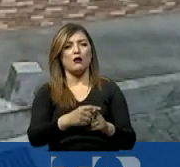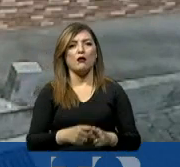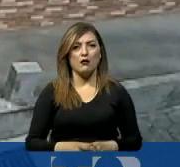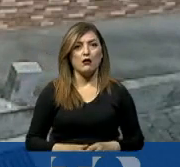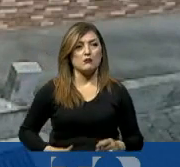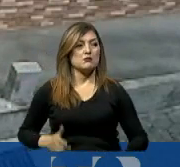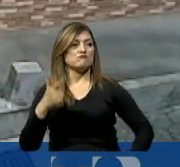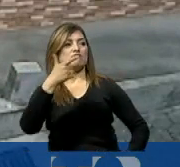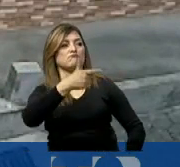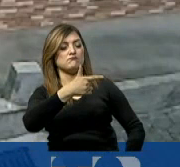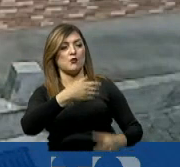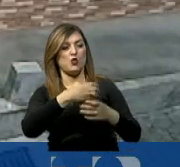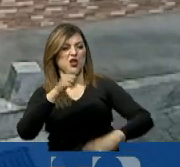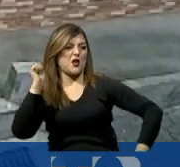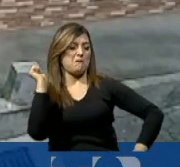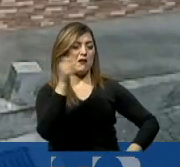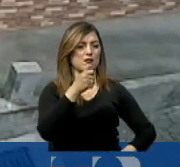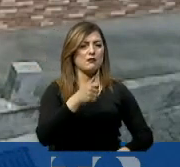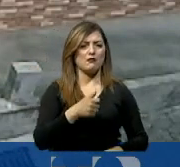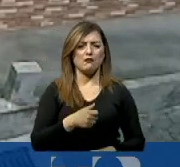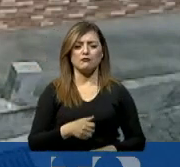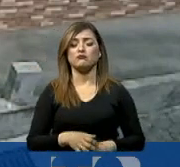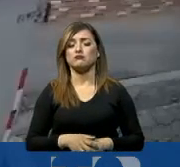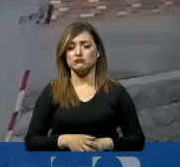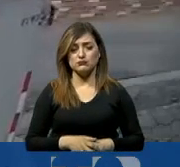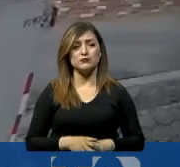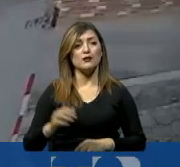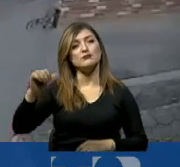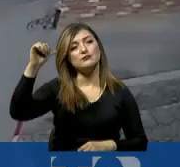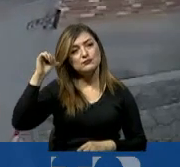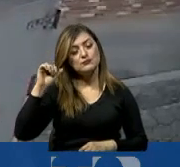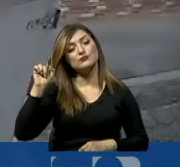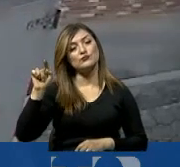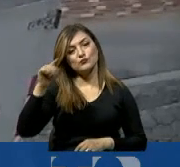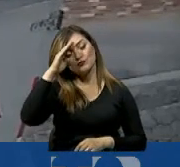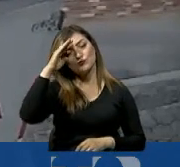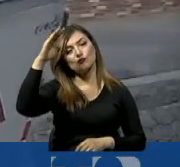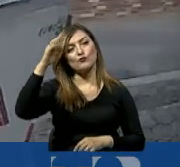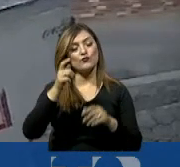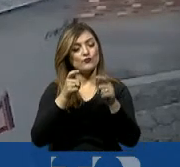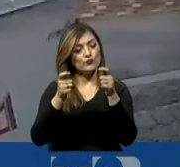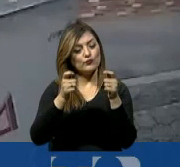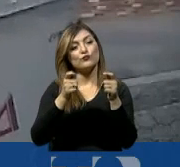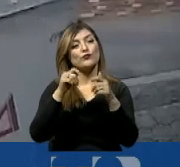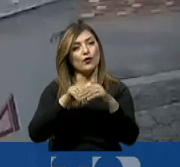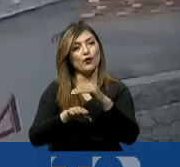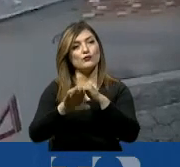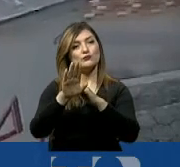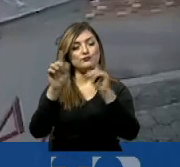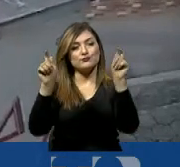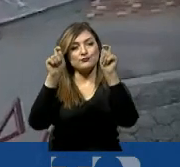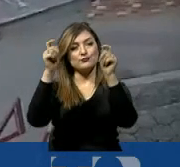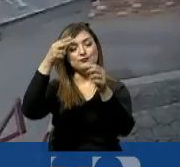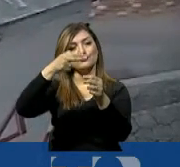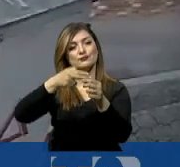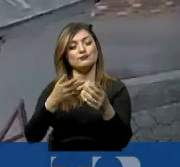con pistolas. Hemos visto que ayer también nos contaba la vecina que ha venido la policía y ellos también han ingresado a la fiesta. O sea,